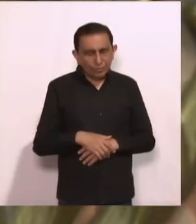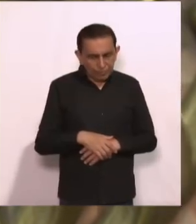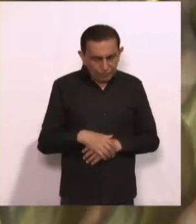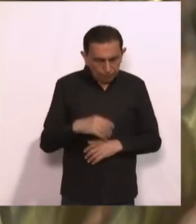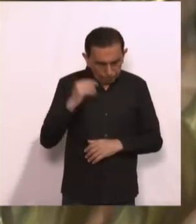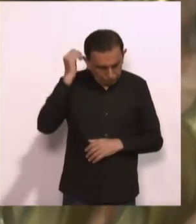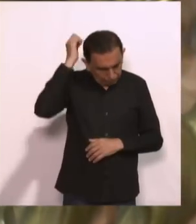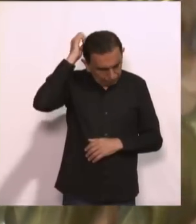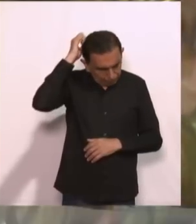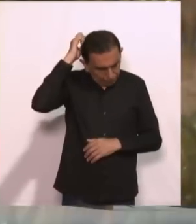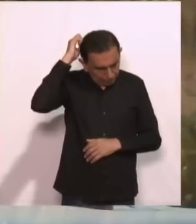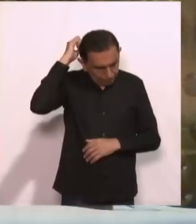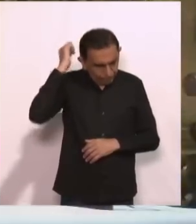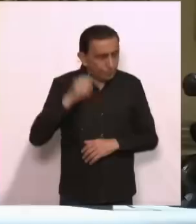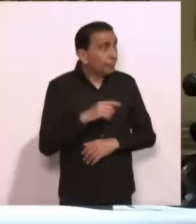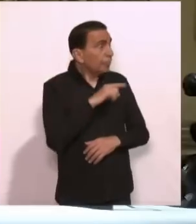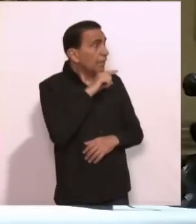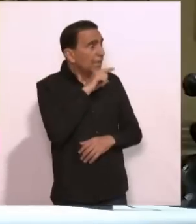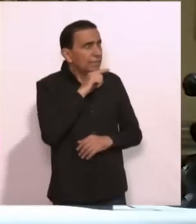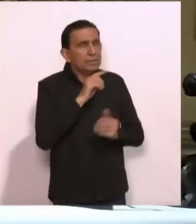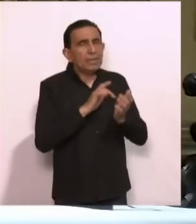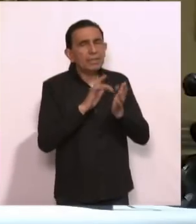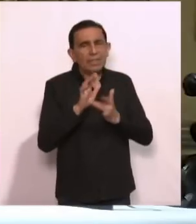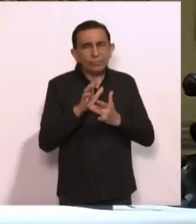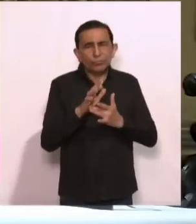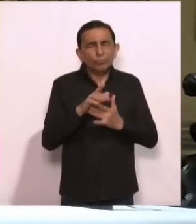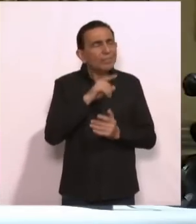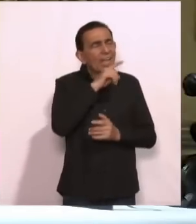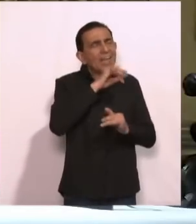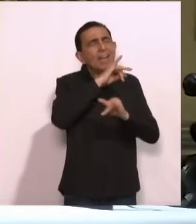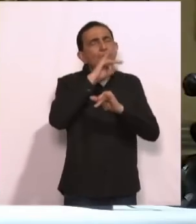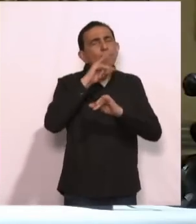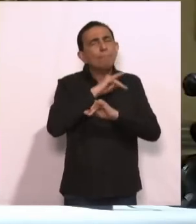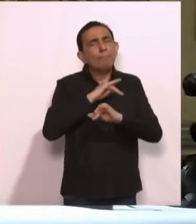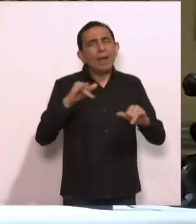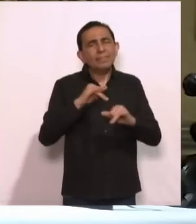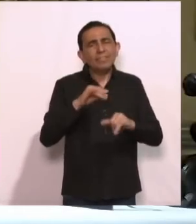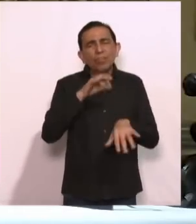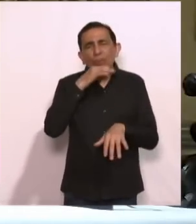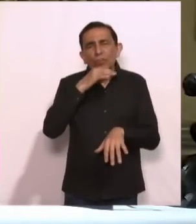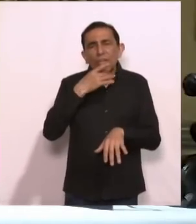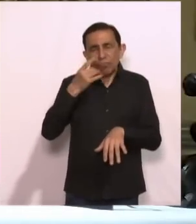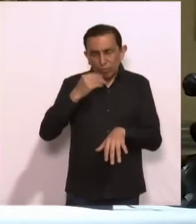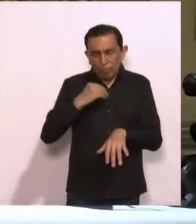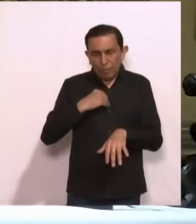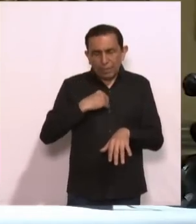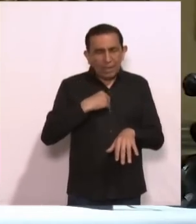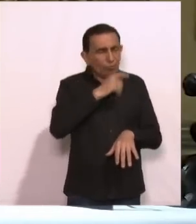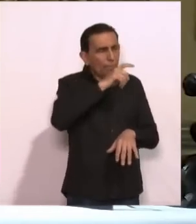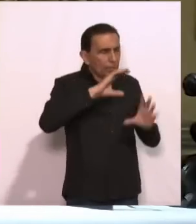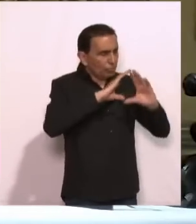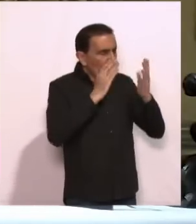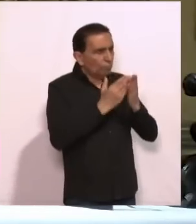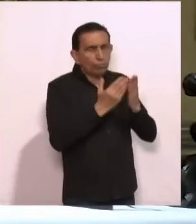paz. Este Jesús, Él es nuestra paz. El Cordero de Dios que quita el pecado